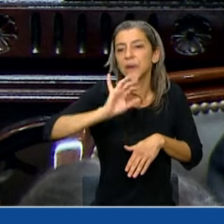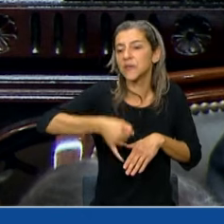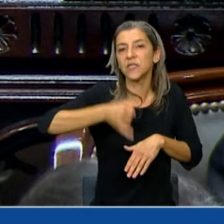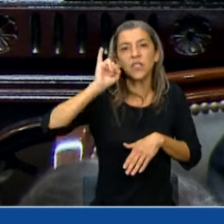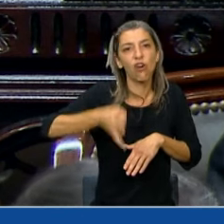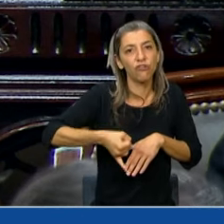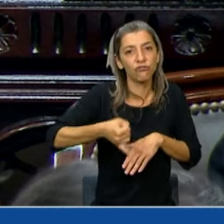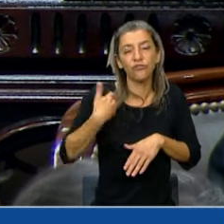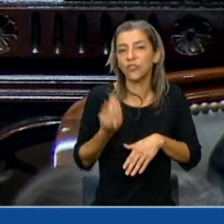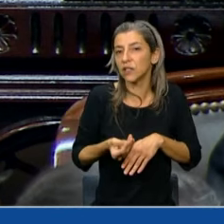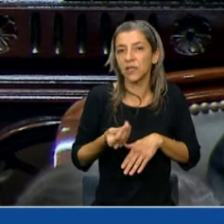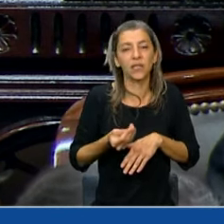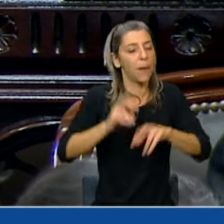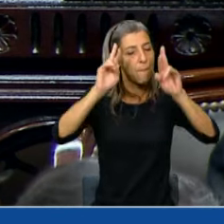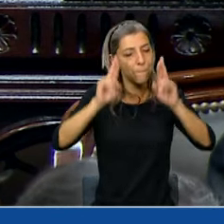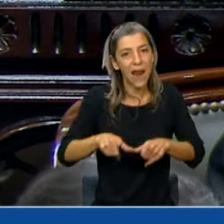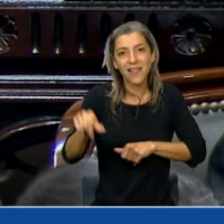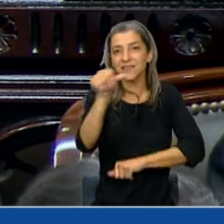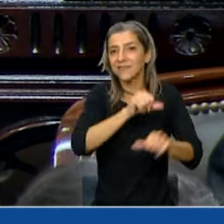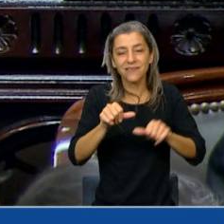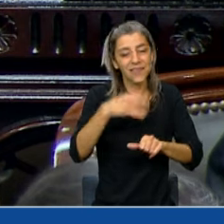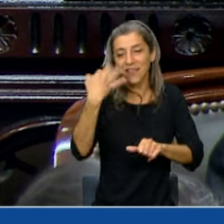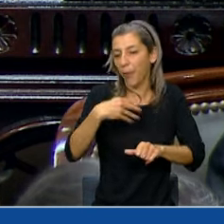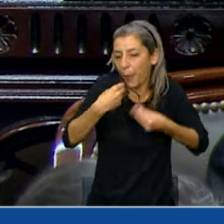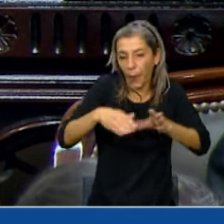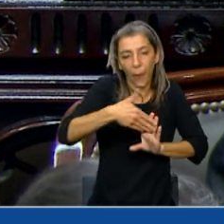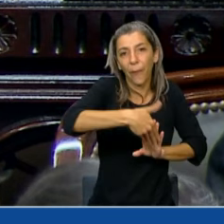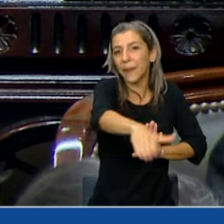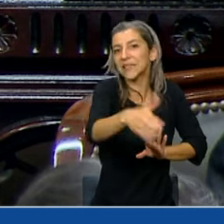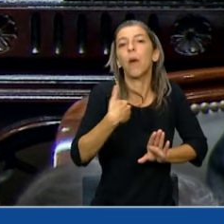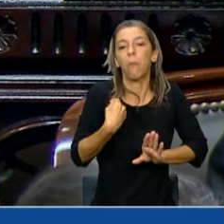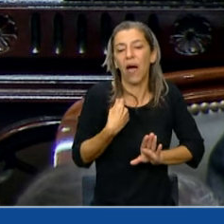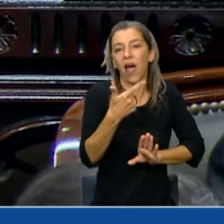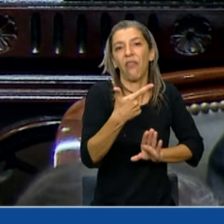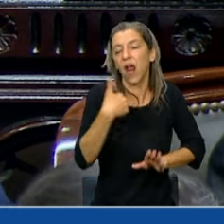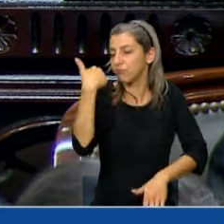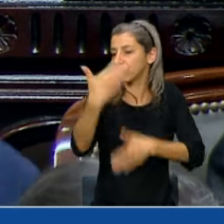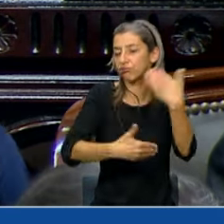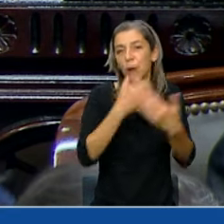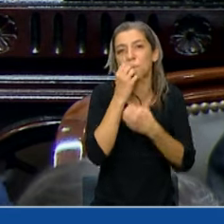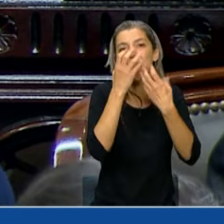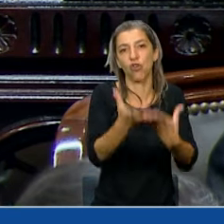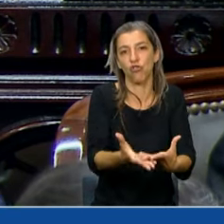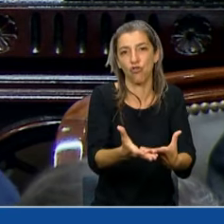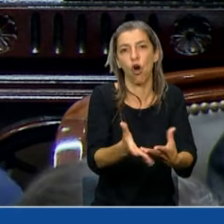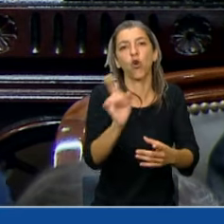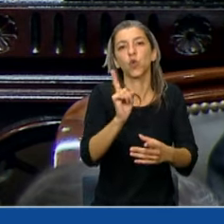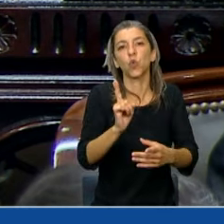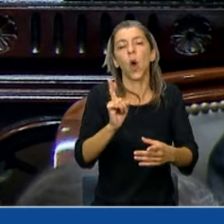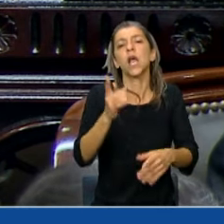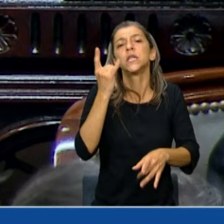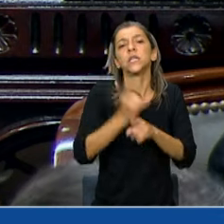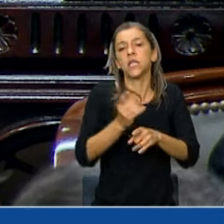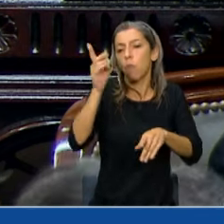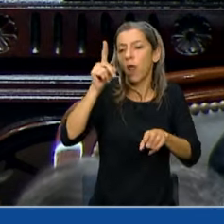evaluar la ejecución del plan de ciencia y sus efectos para mejorarlo y no tener que comenzar de cero todas las